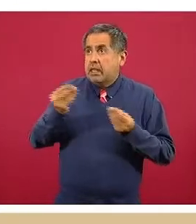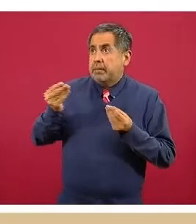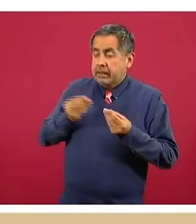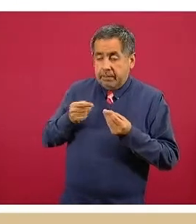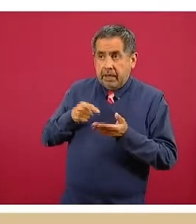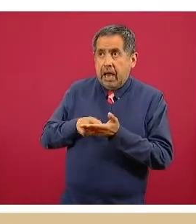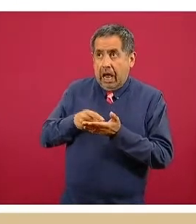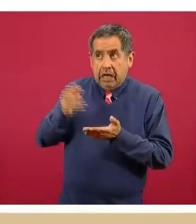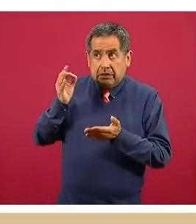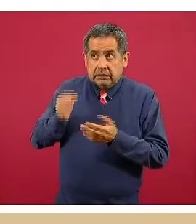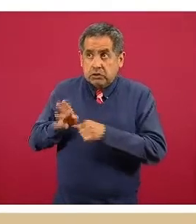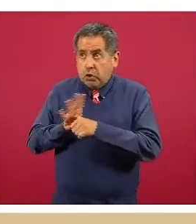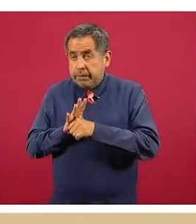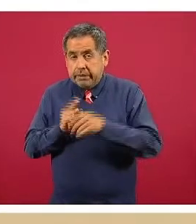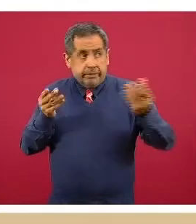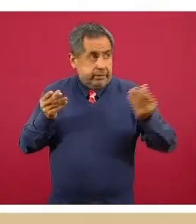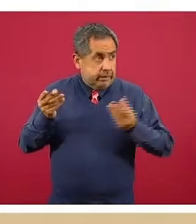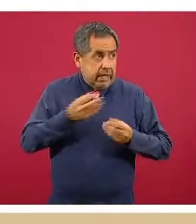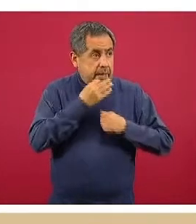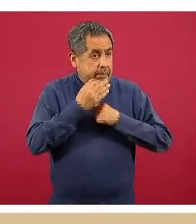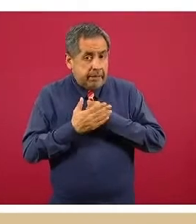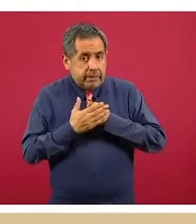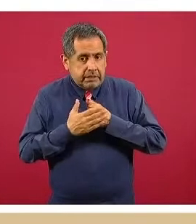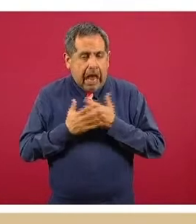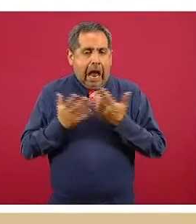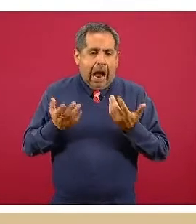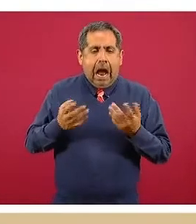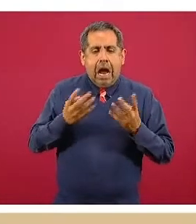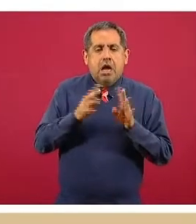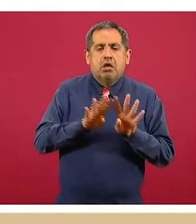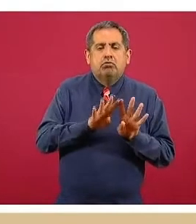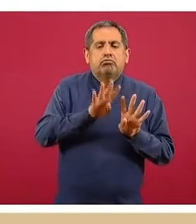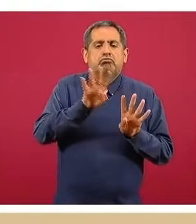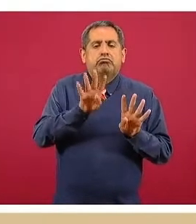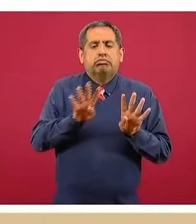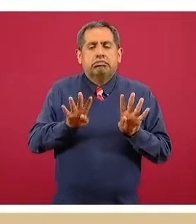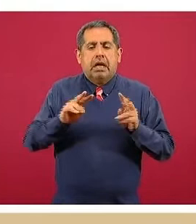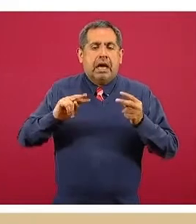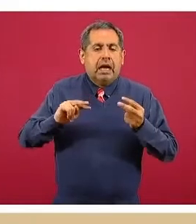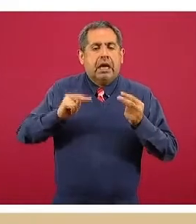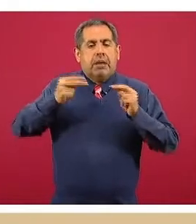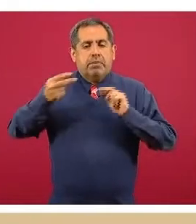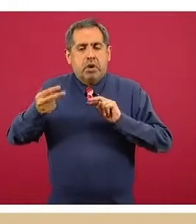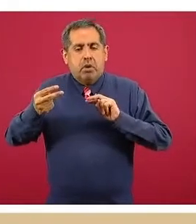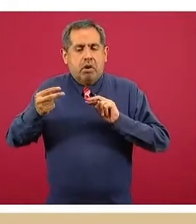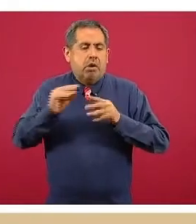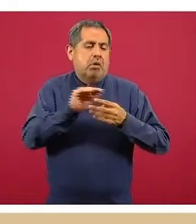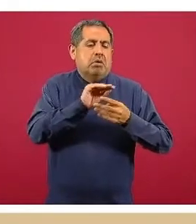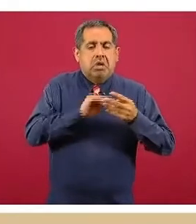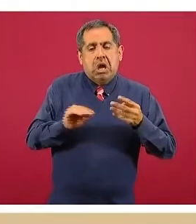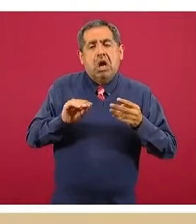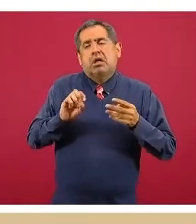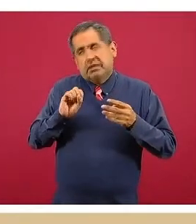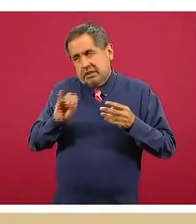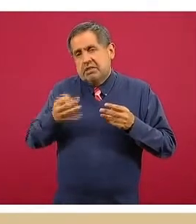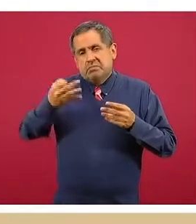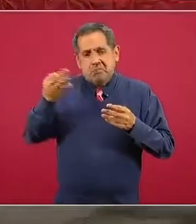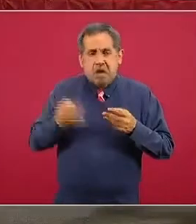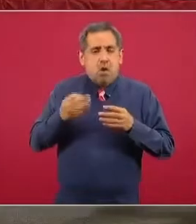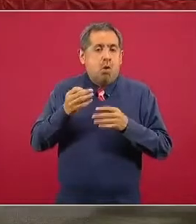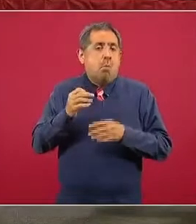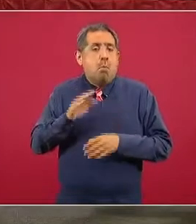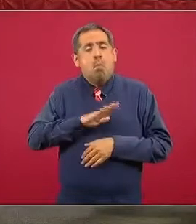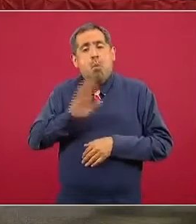estos casos, finalmente todos estos tres grupos tendrán o que pasar al grupo azul, es decir, serán dictaminados y por lo